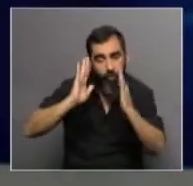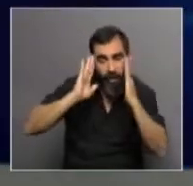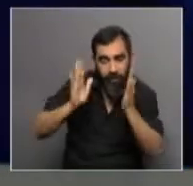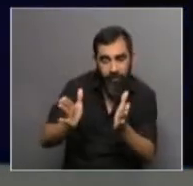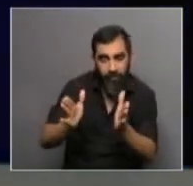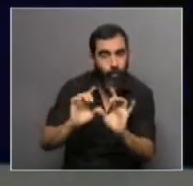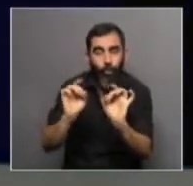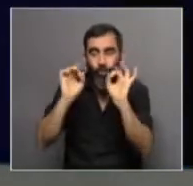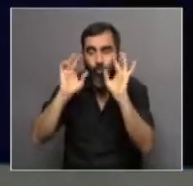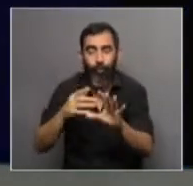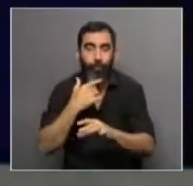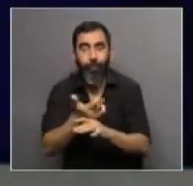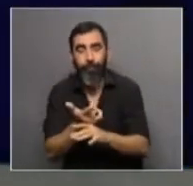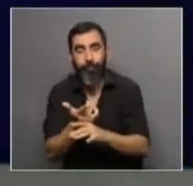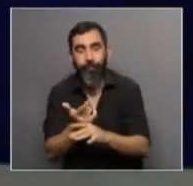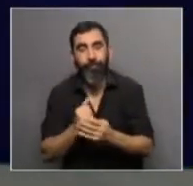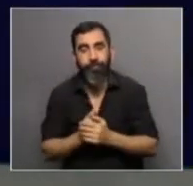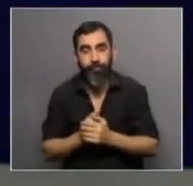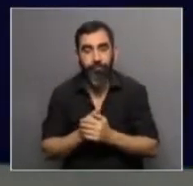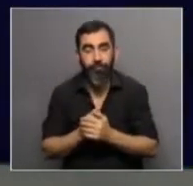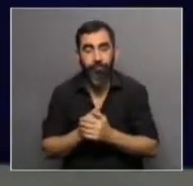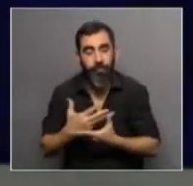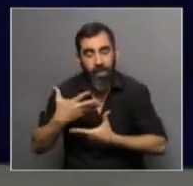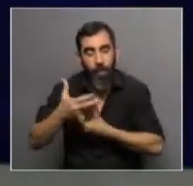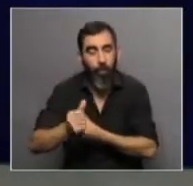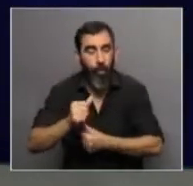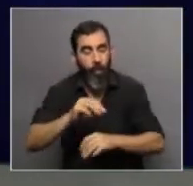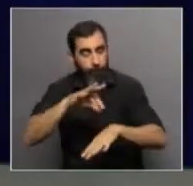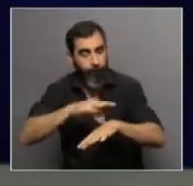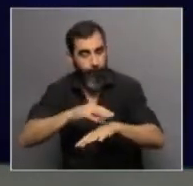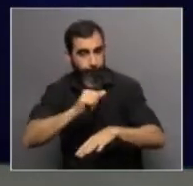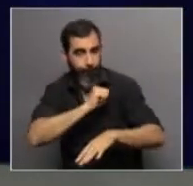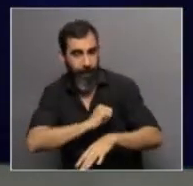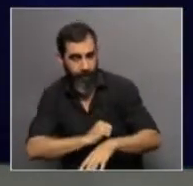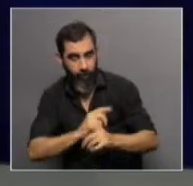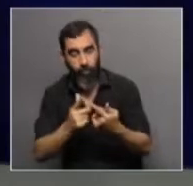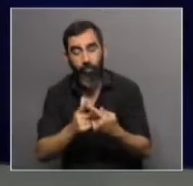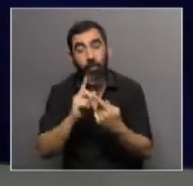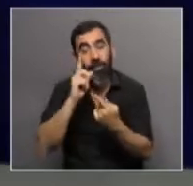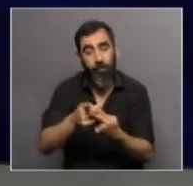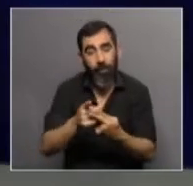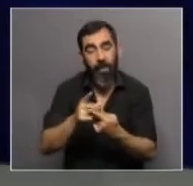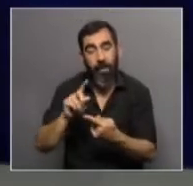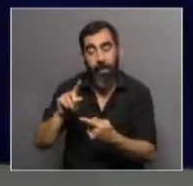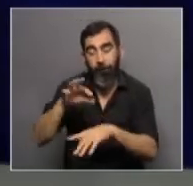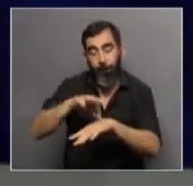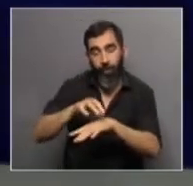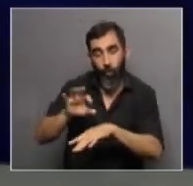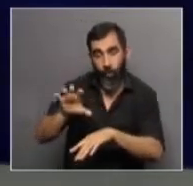que no solamente tengan el apoyo quirúrgico del oncólogo médico,